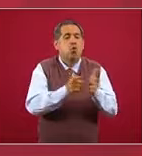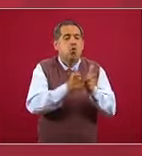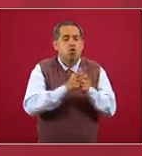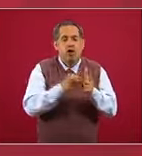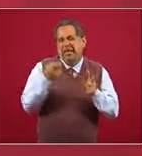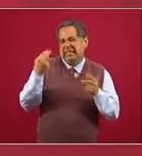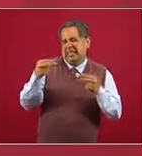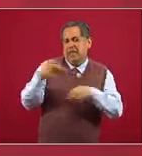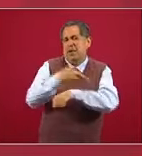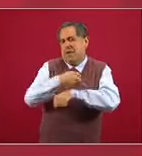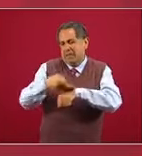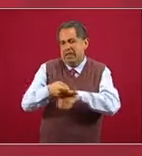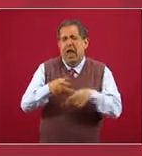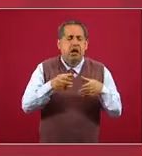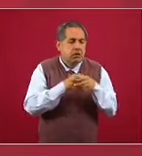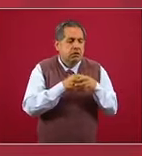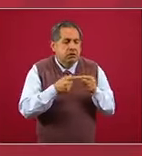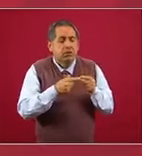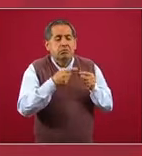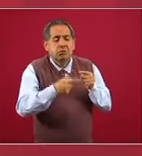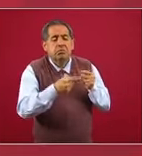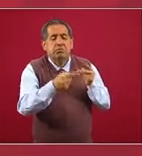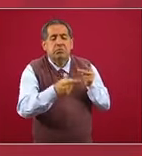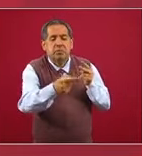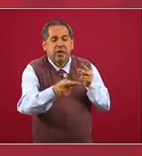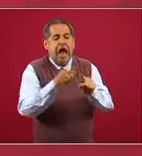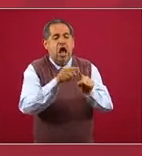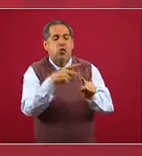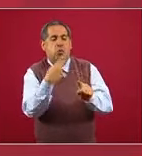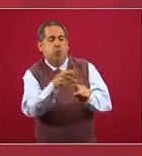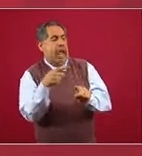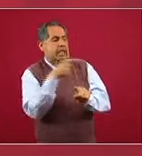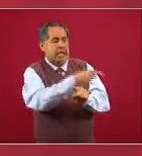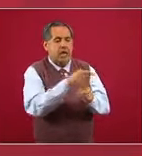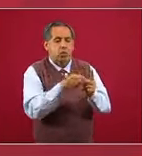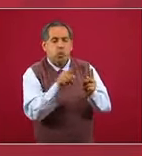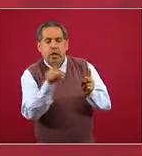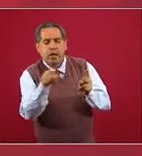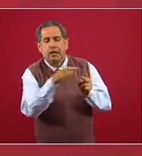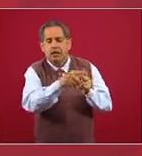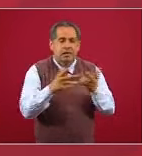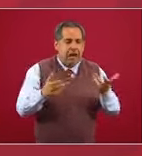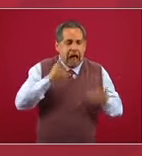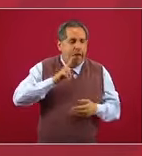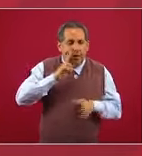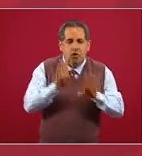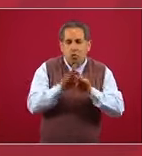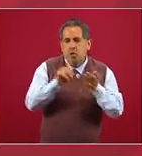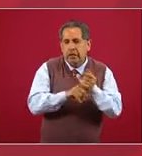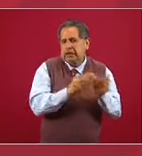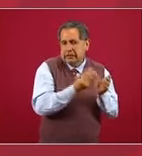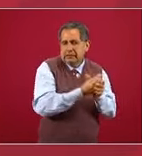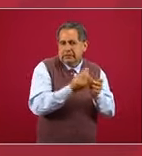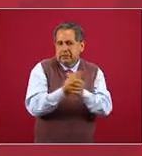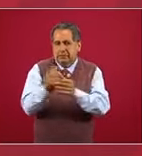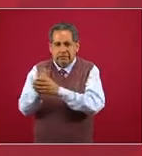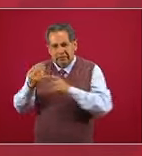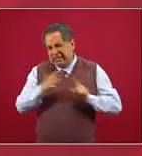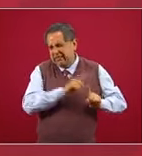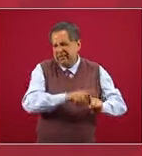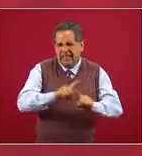a qué familias, a qué cadenas de transmisión en un momento pertenecen, y si esto lógicamente no está contribuyendo a un incremento